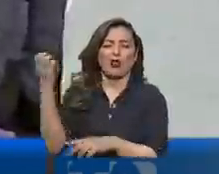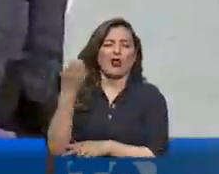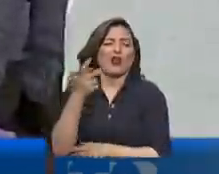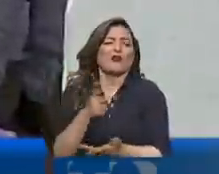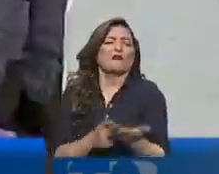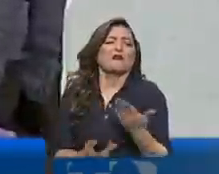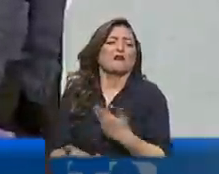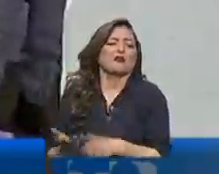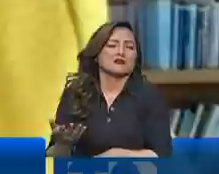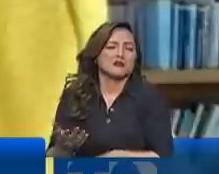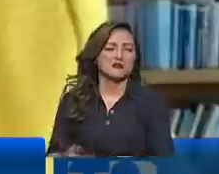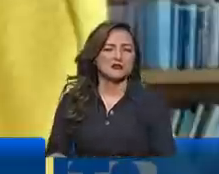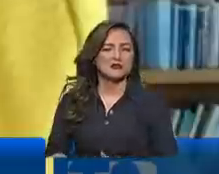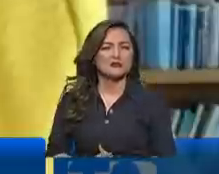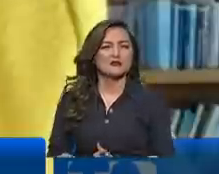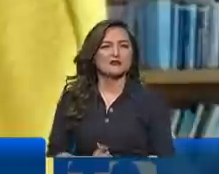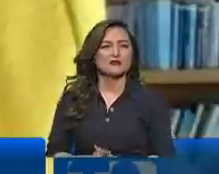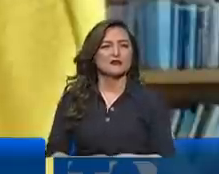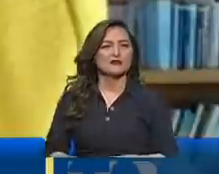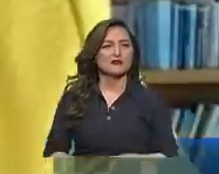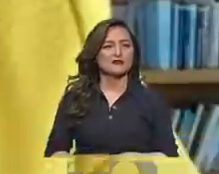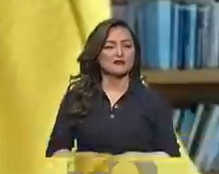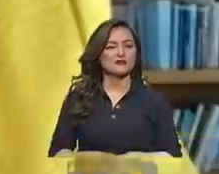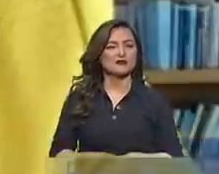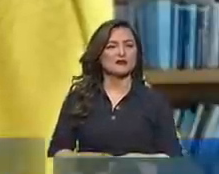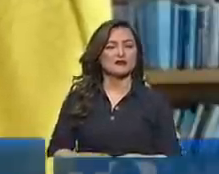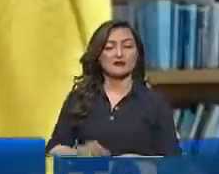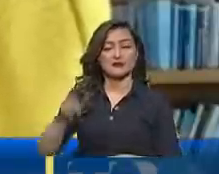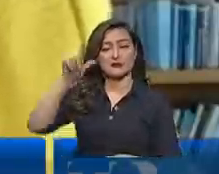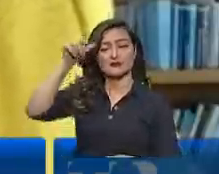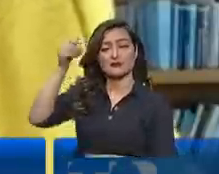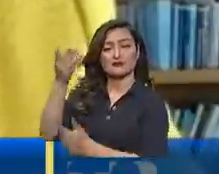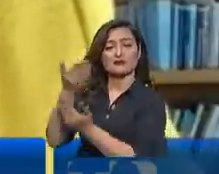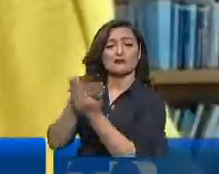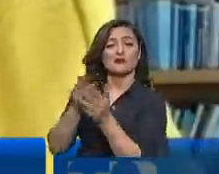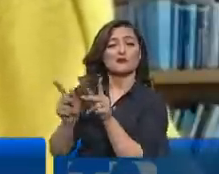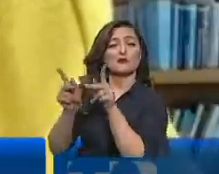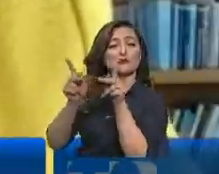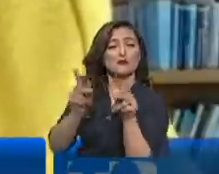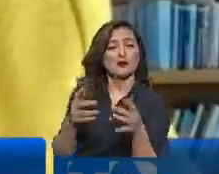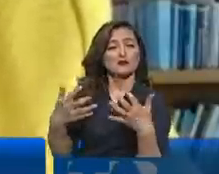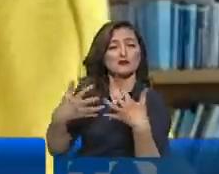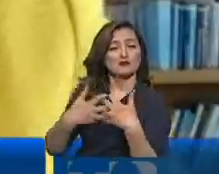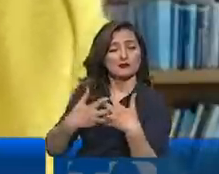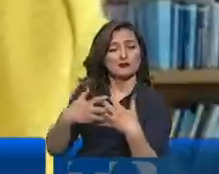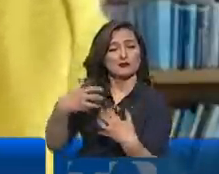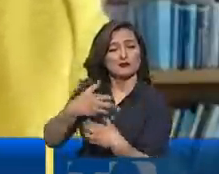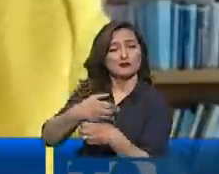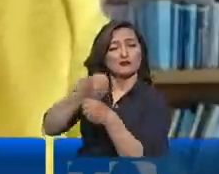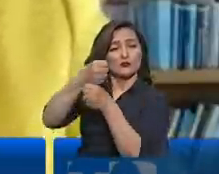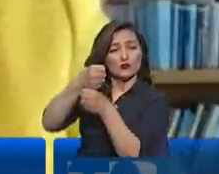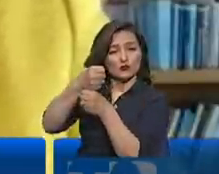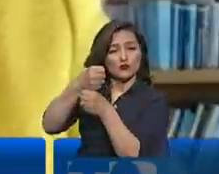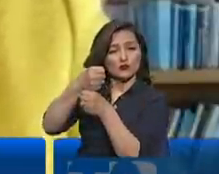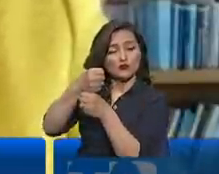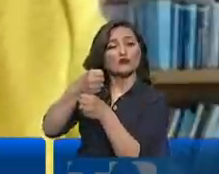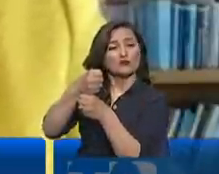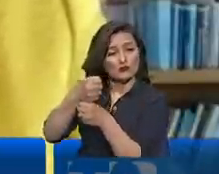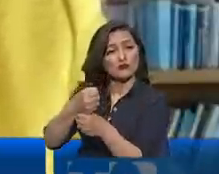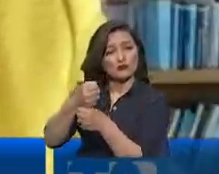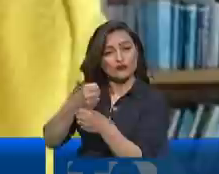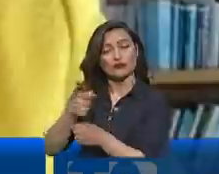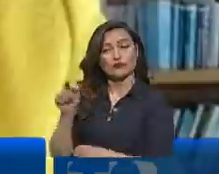este estado de excepción. Tiene que presentar un plan articulado de seguridad que lleve